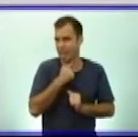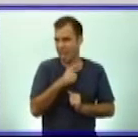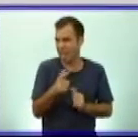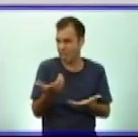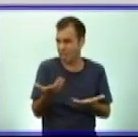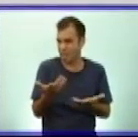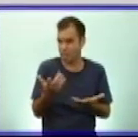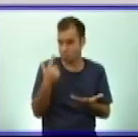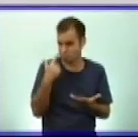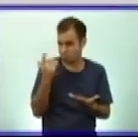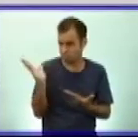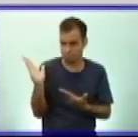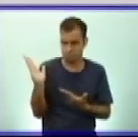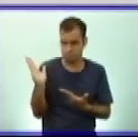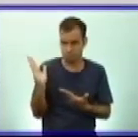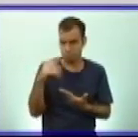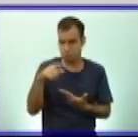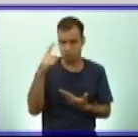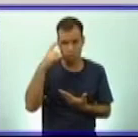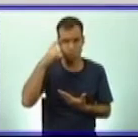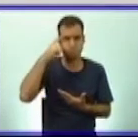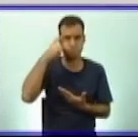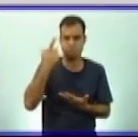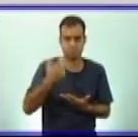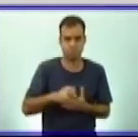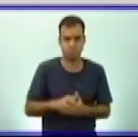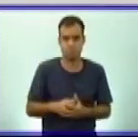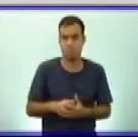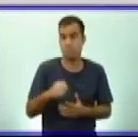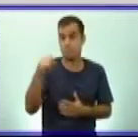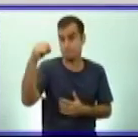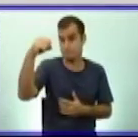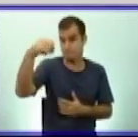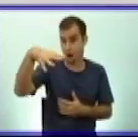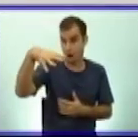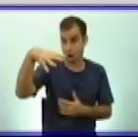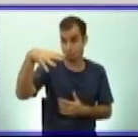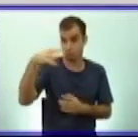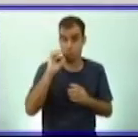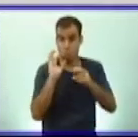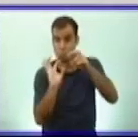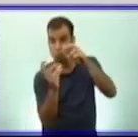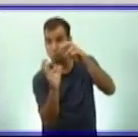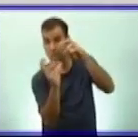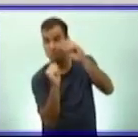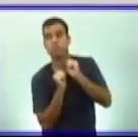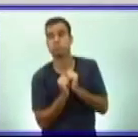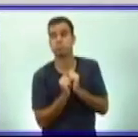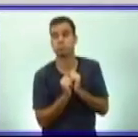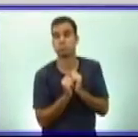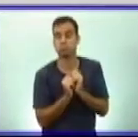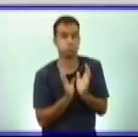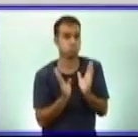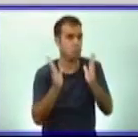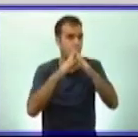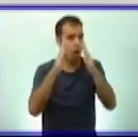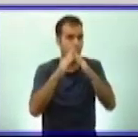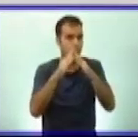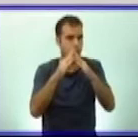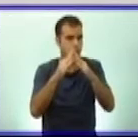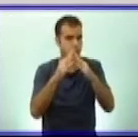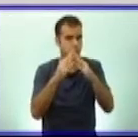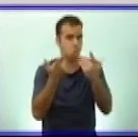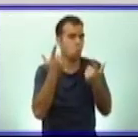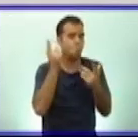lo recuerden. Un bombillo utilizado en cualquier parte de nuestra vivienda, si tiene